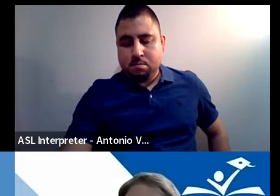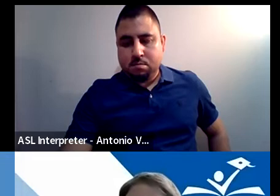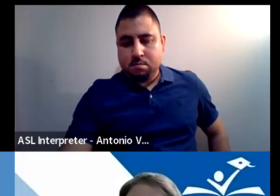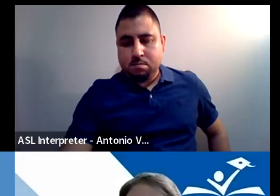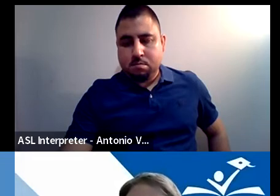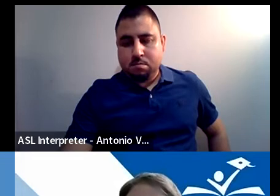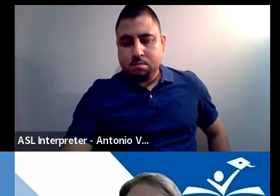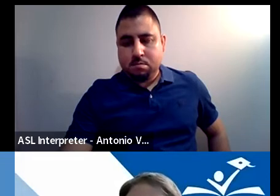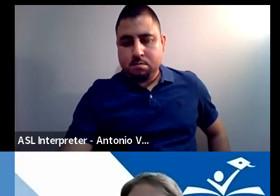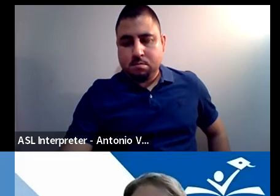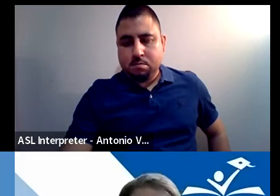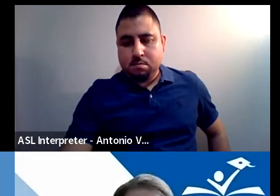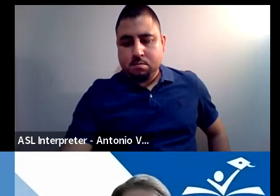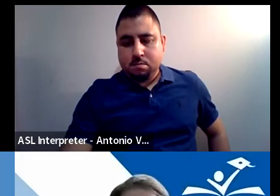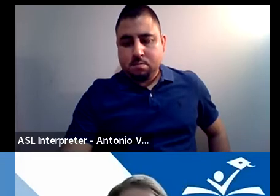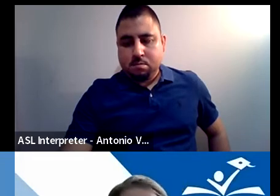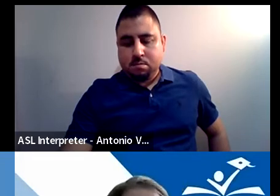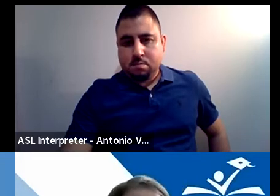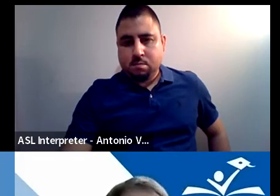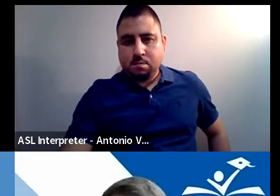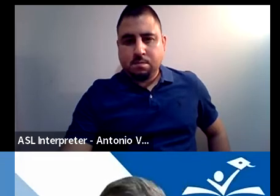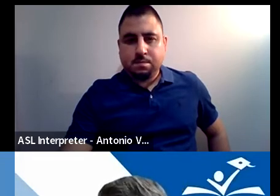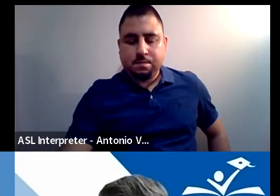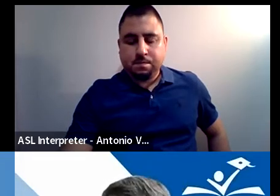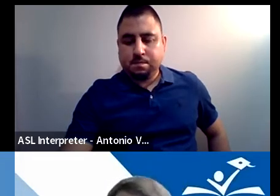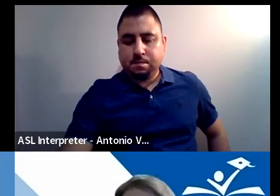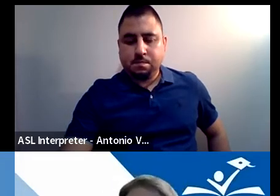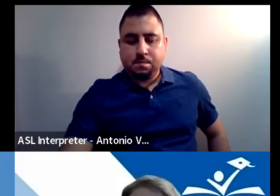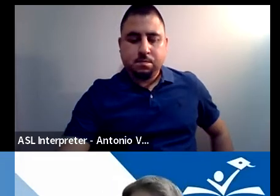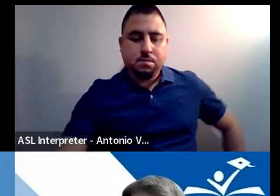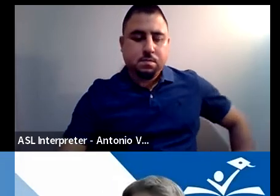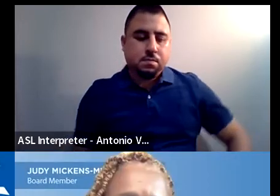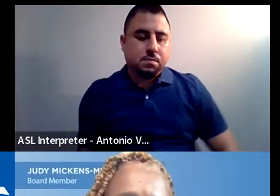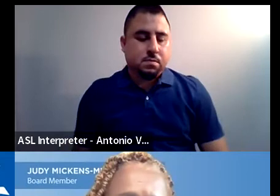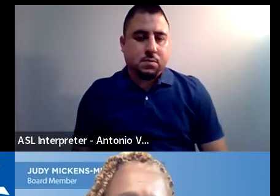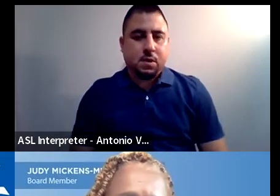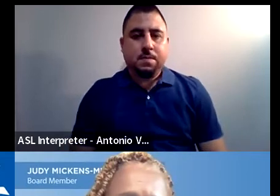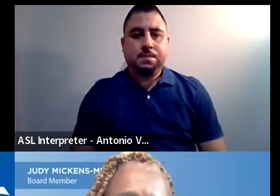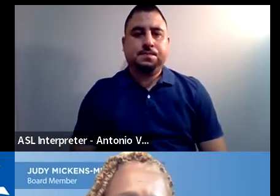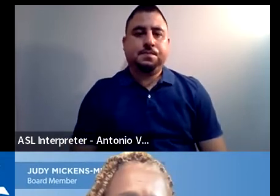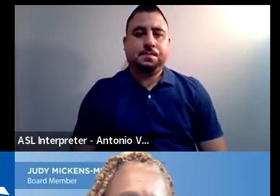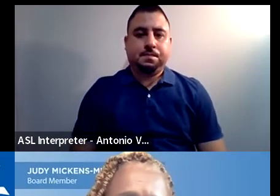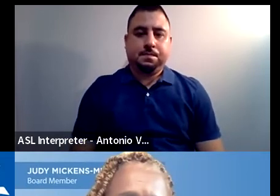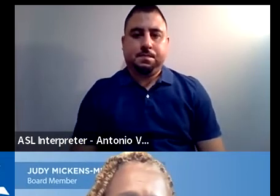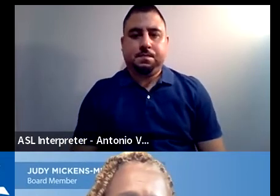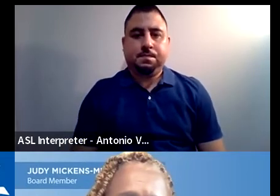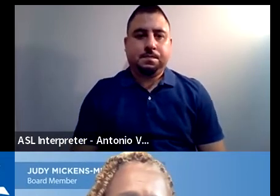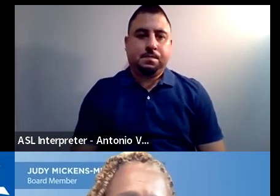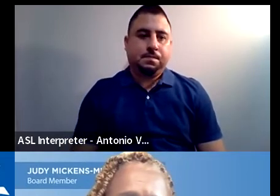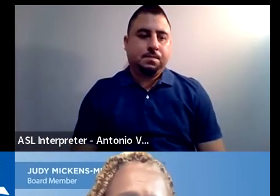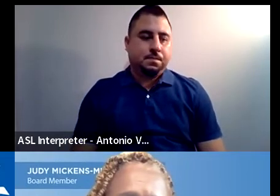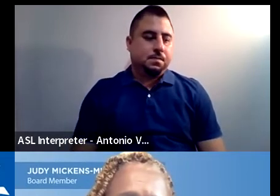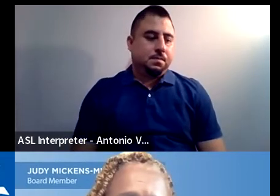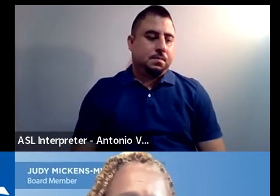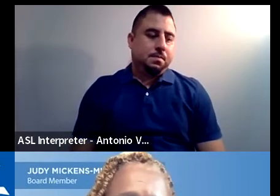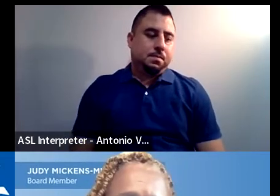3. Y yo haciendo mis investigaciones, pues la escuela, ellos lo que van a hacer es van a